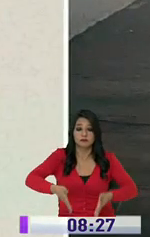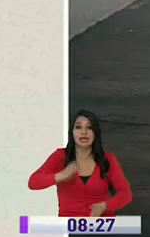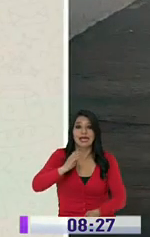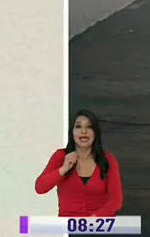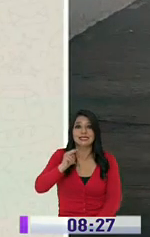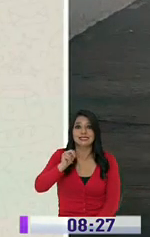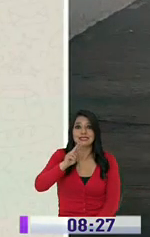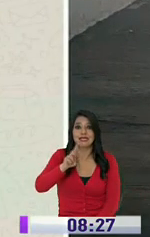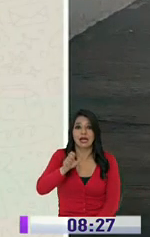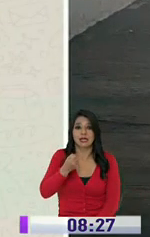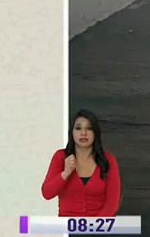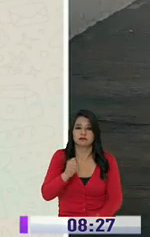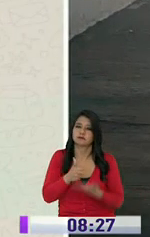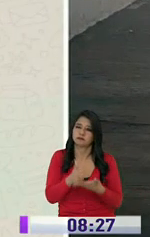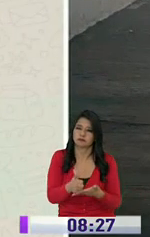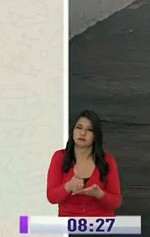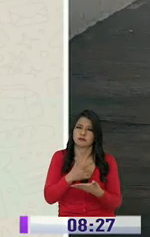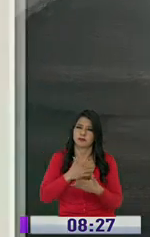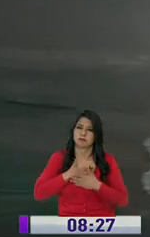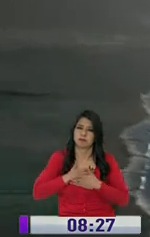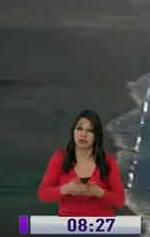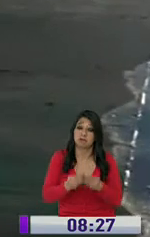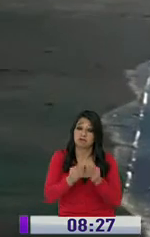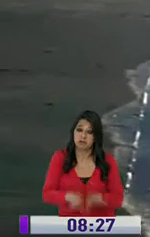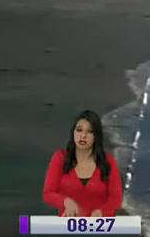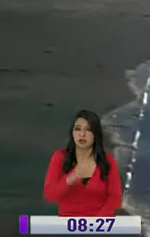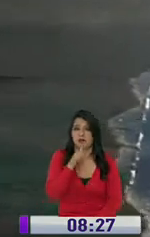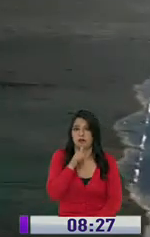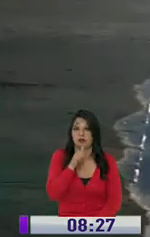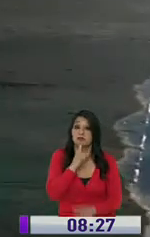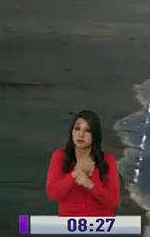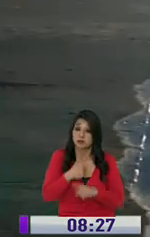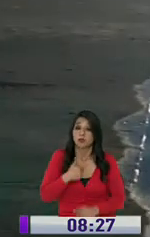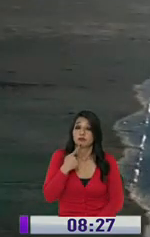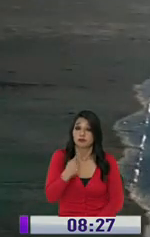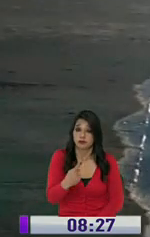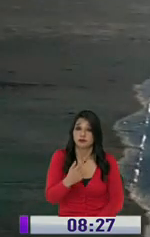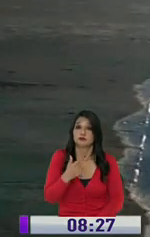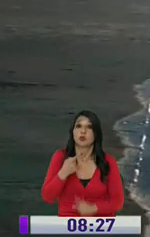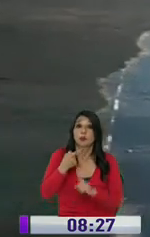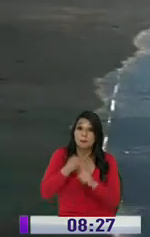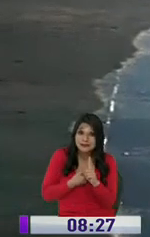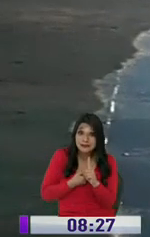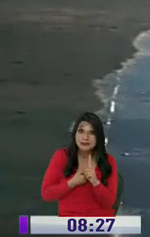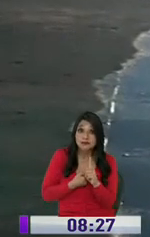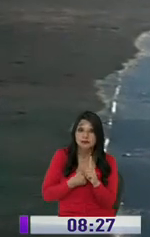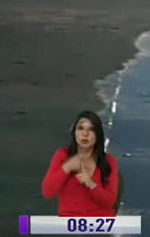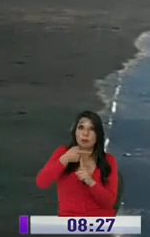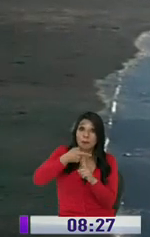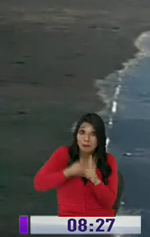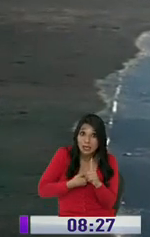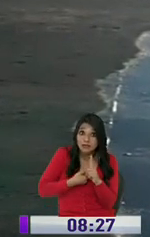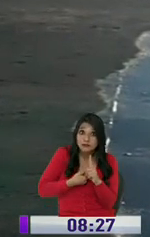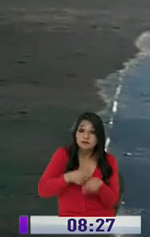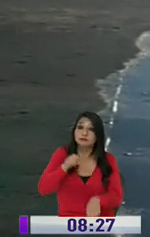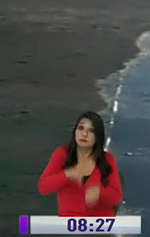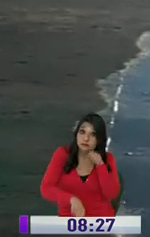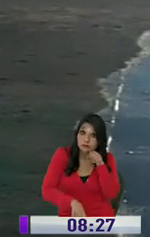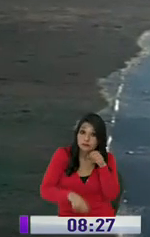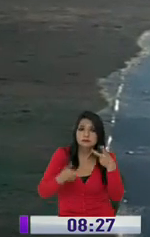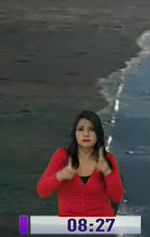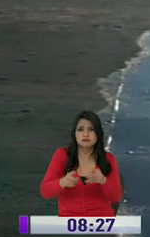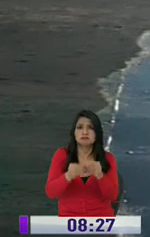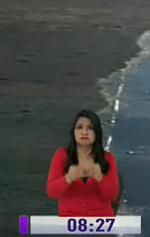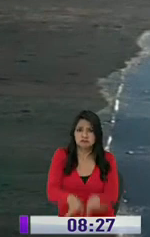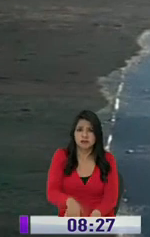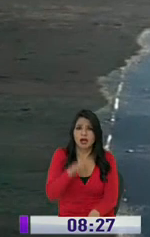estadio. Ayúdenos con eso. Una pena, tanto desperdicio y líquido vital. Lo que decimos, un mes entero. Aparte de un mes de que se va a dañar, también el